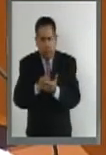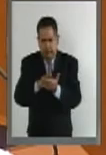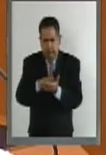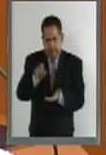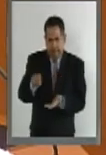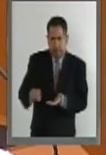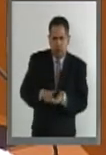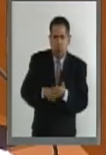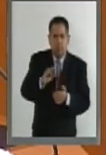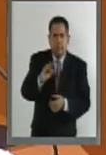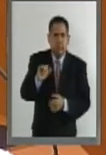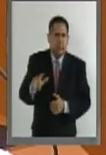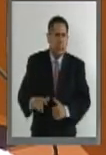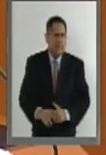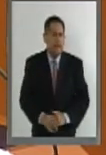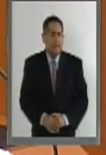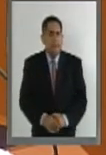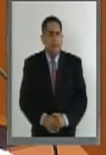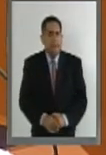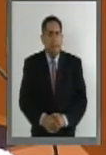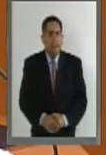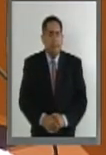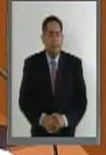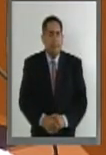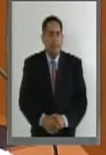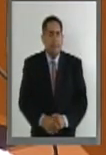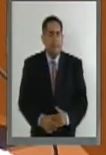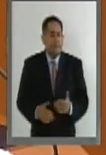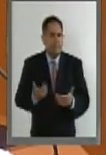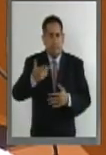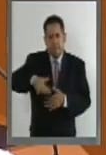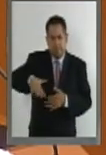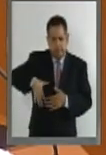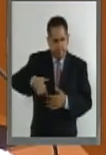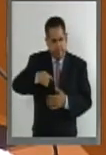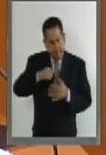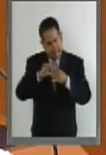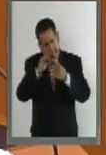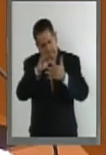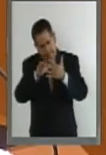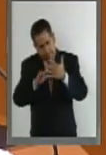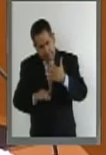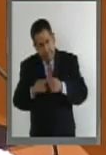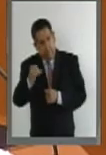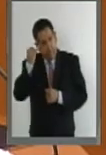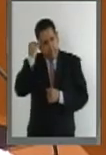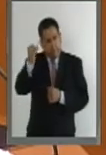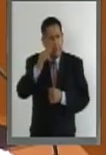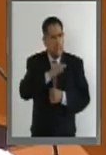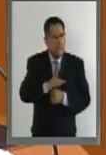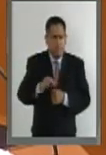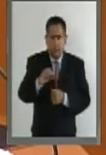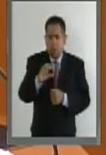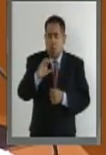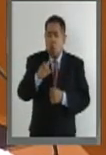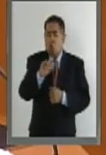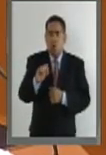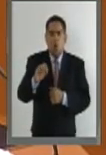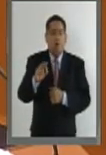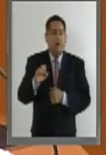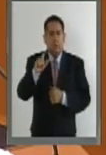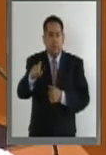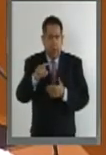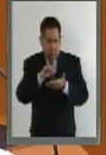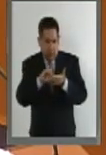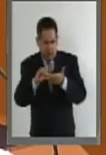Fiscal. En razón de lo anteriormente expuesto, se estima que el Código Fiscal de la Federación, en